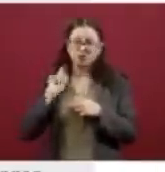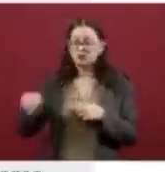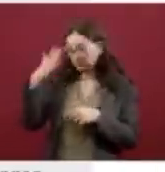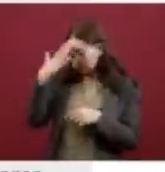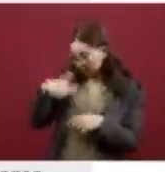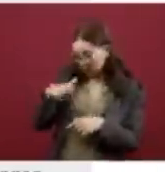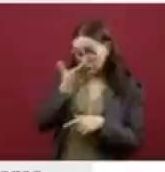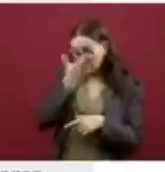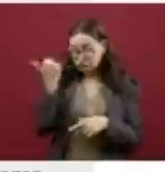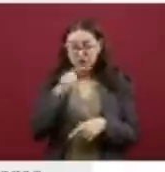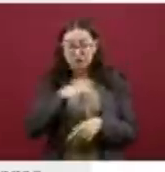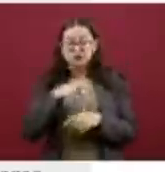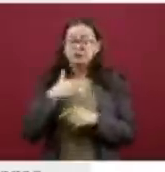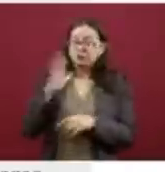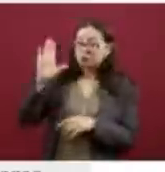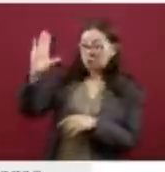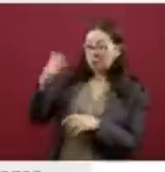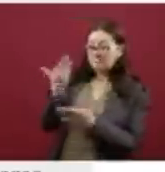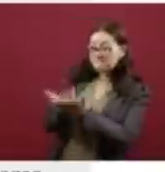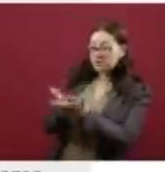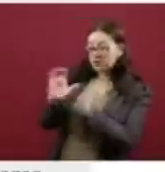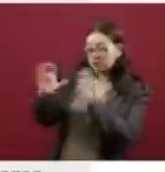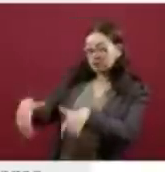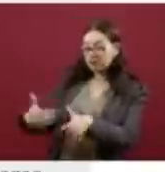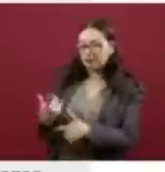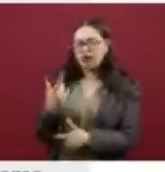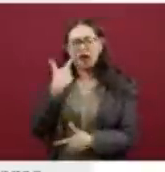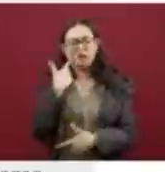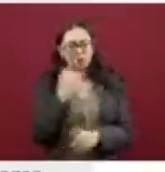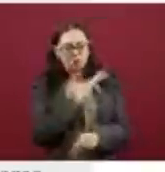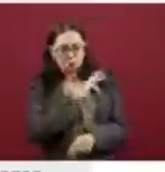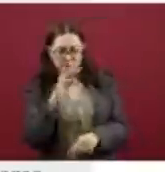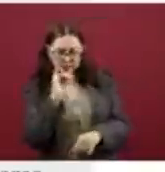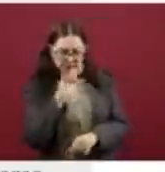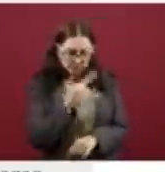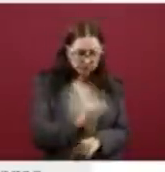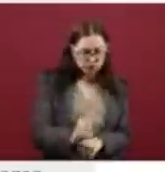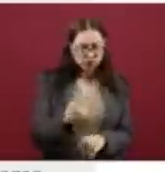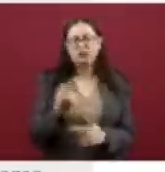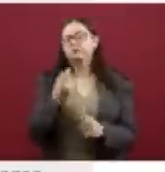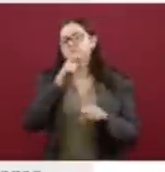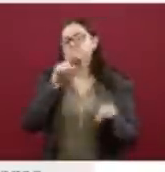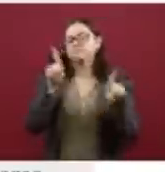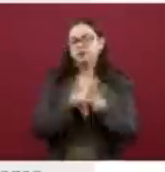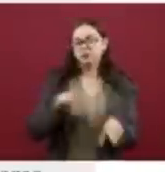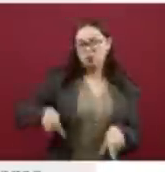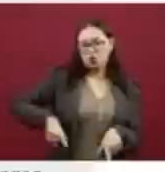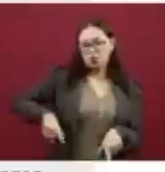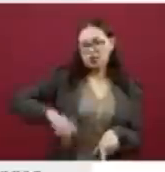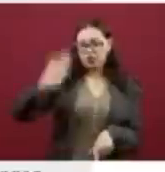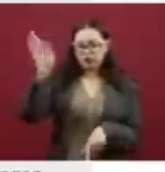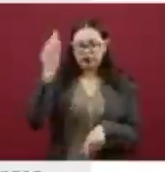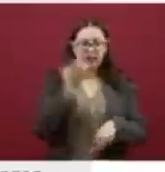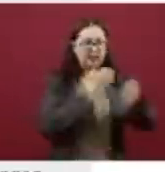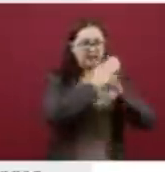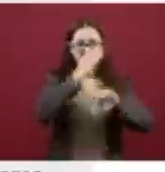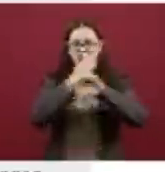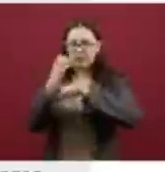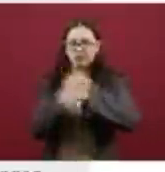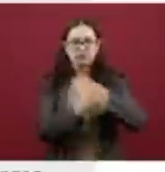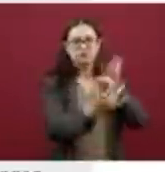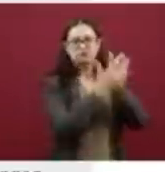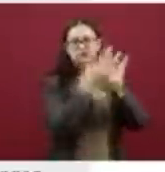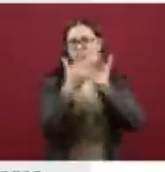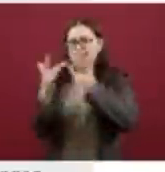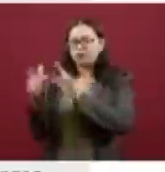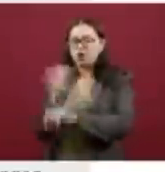ingreso al mecanismo y mejorar los mecanismos de coordinación entre el gobierno federal y las entidades federativas, donde